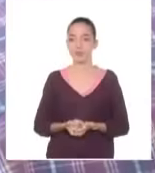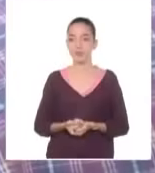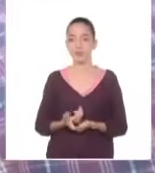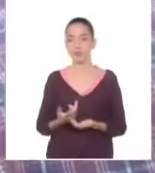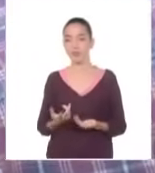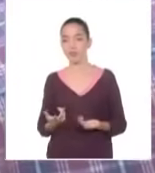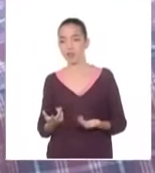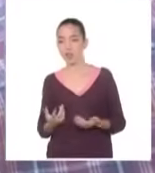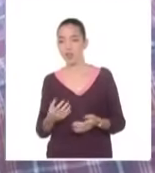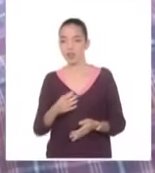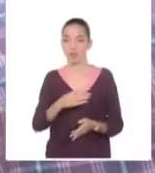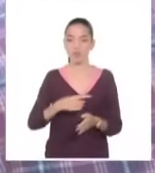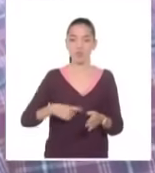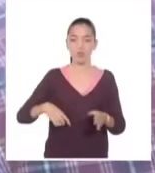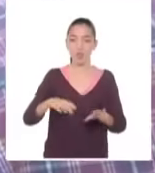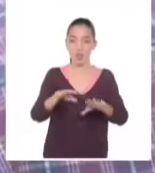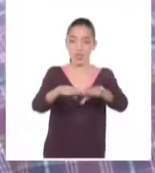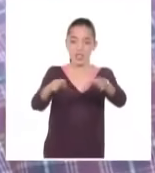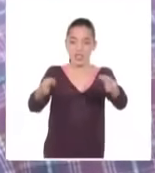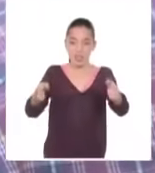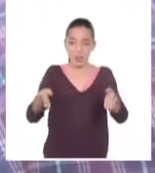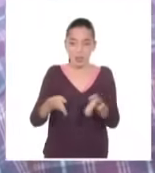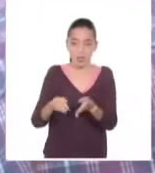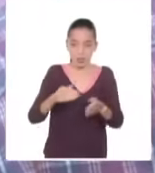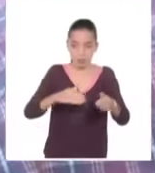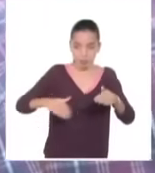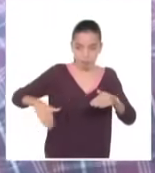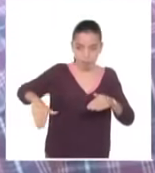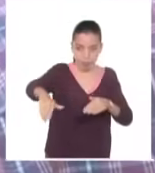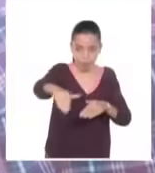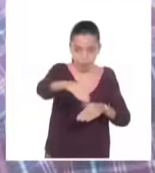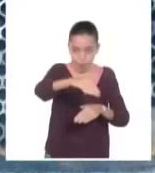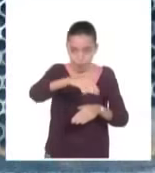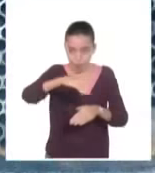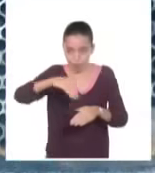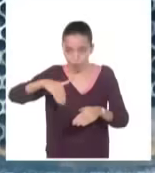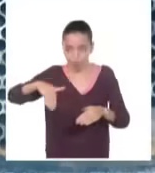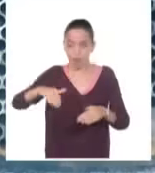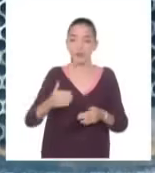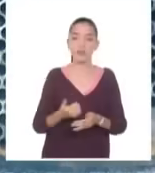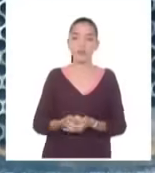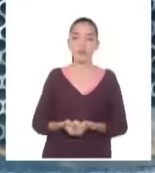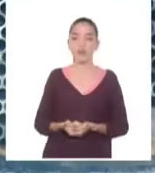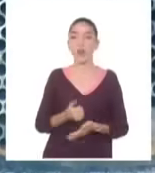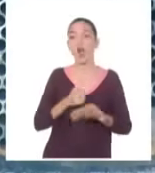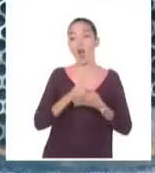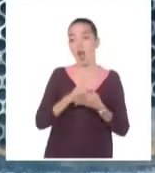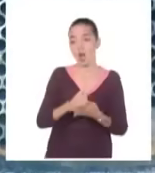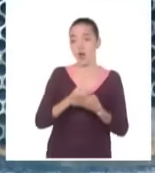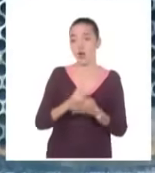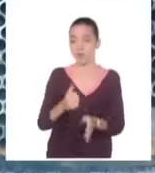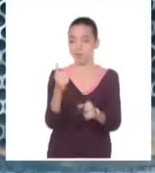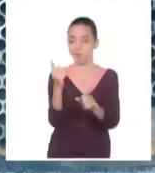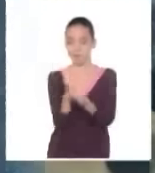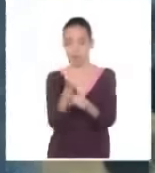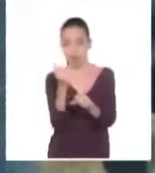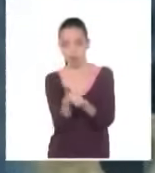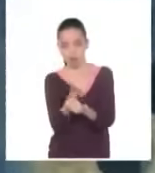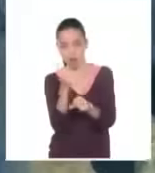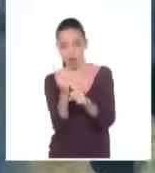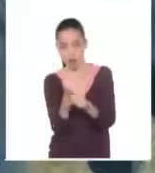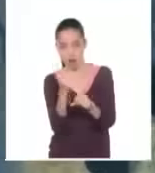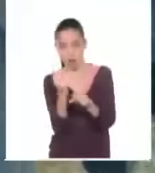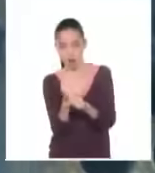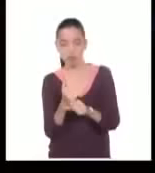de los circuitos, estamos viendo los consumos, estamos viendo la demanda, apoyando el trabajo que se está haciendo. No se ha descansado por los